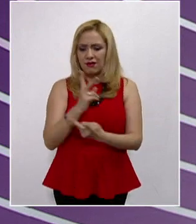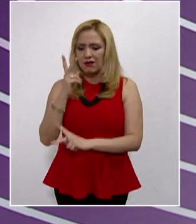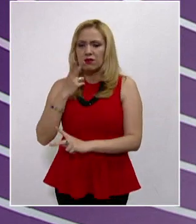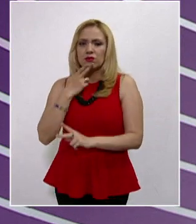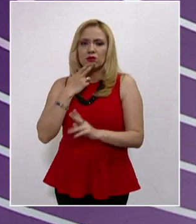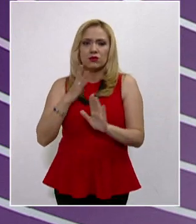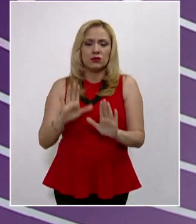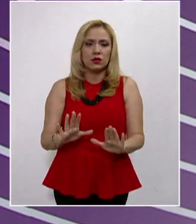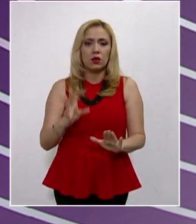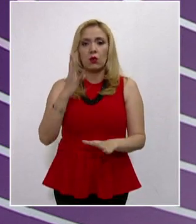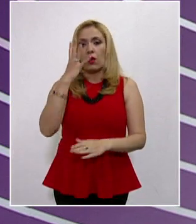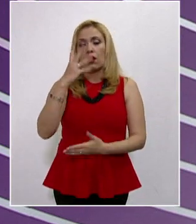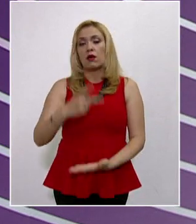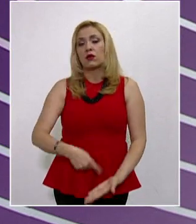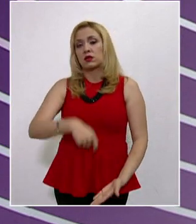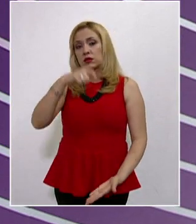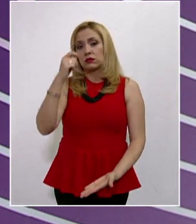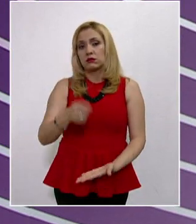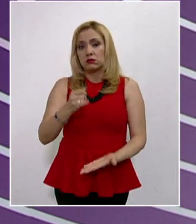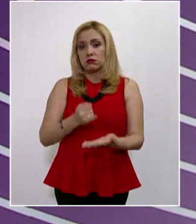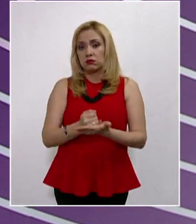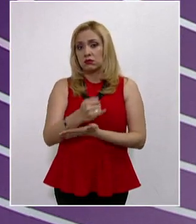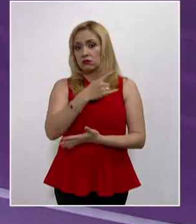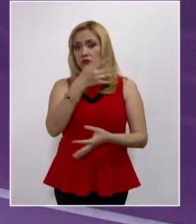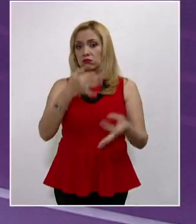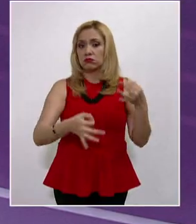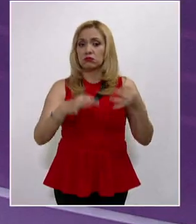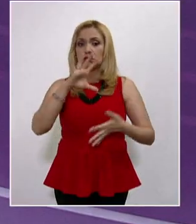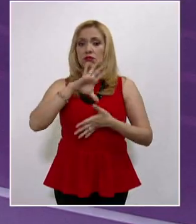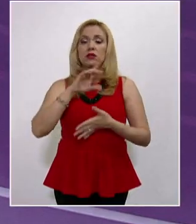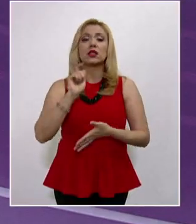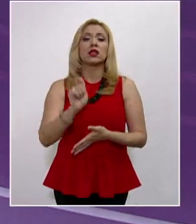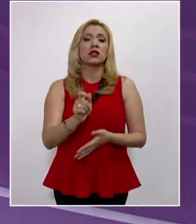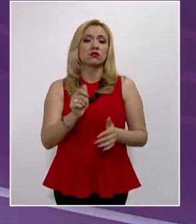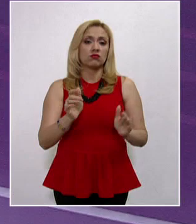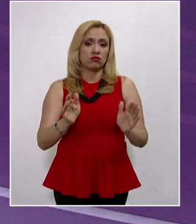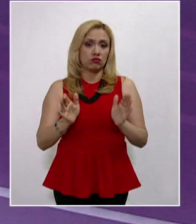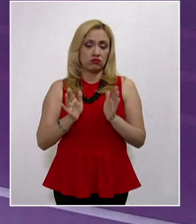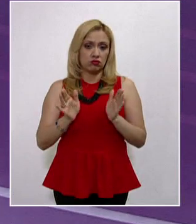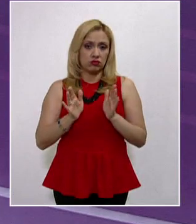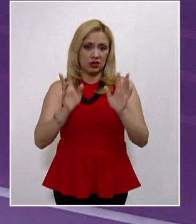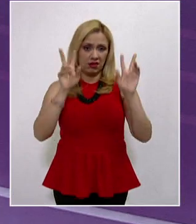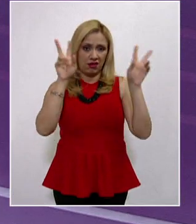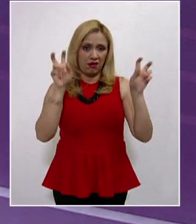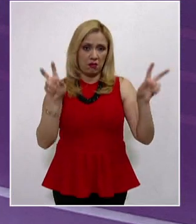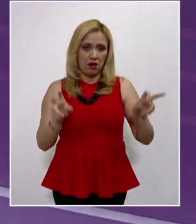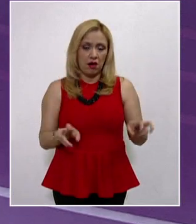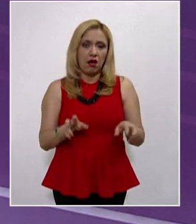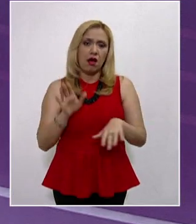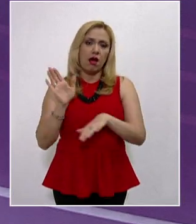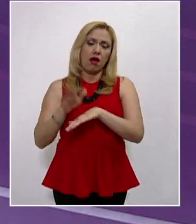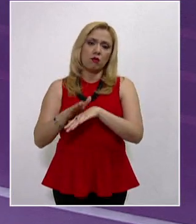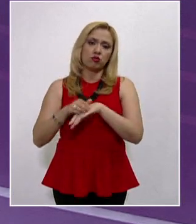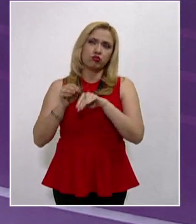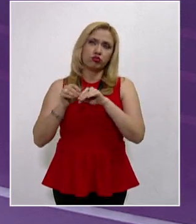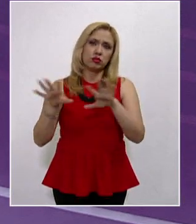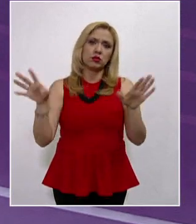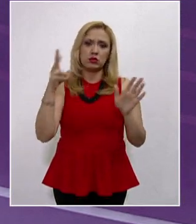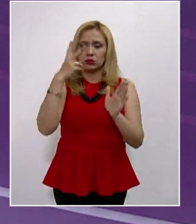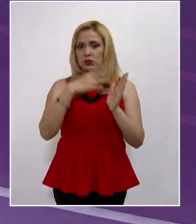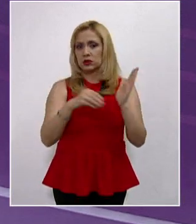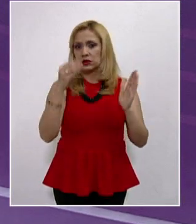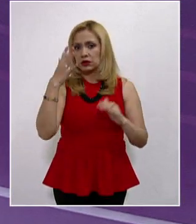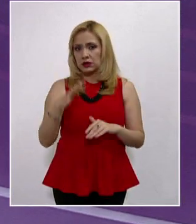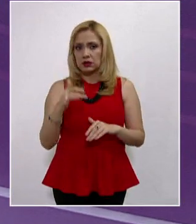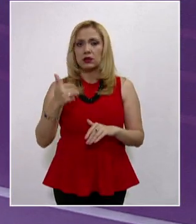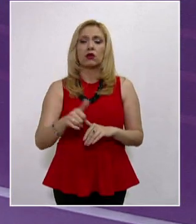sentencias de la Corte Interamericana que abarca los temas de fuero militar, se notificó en el 2010 y